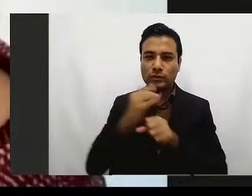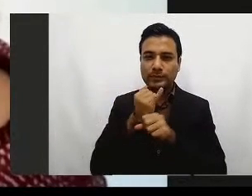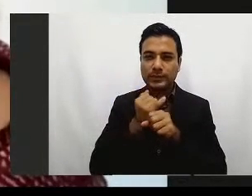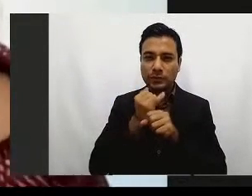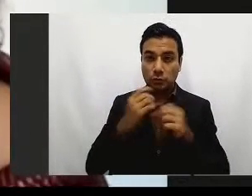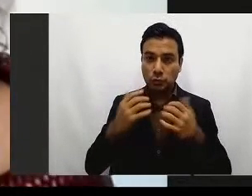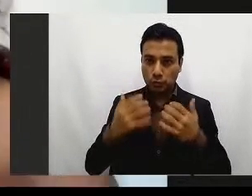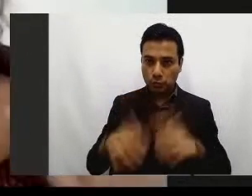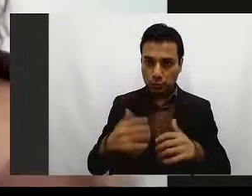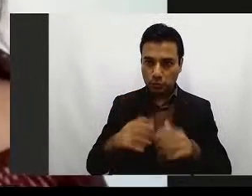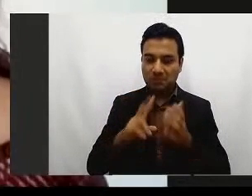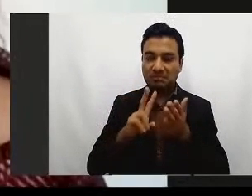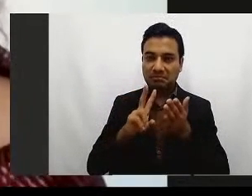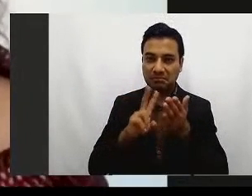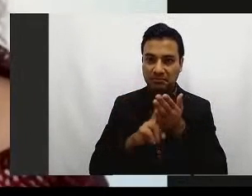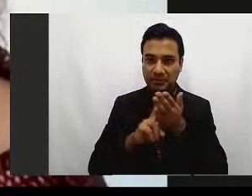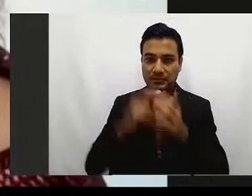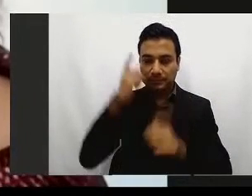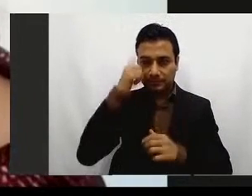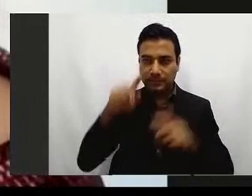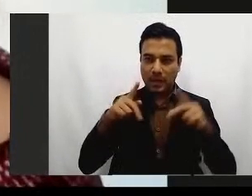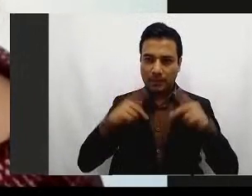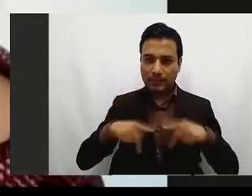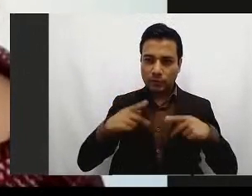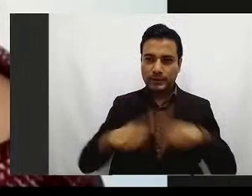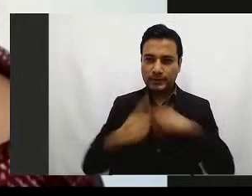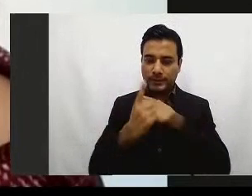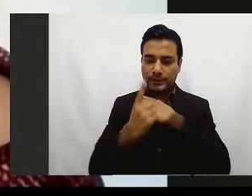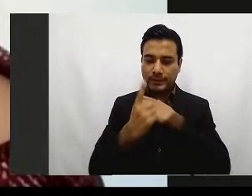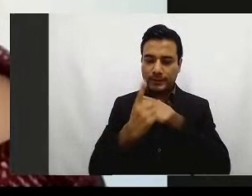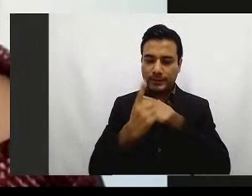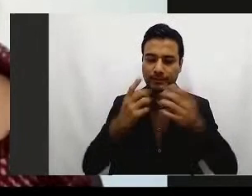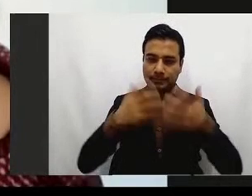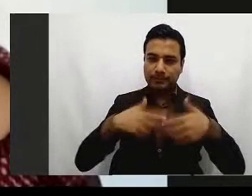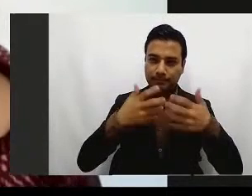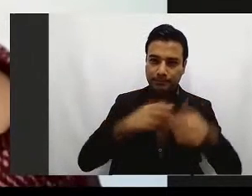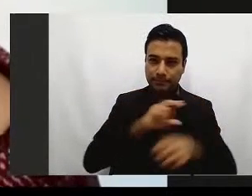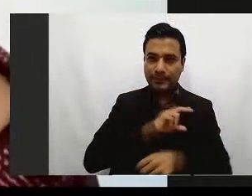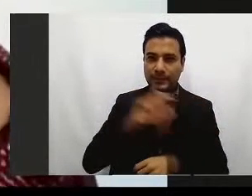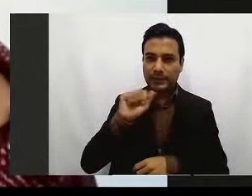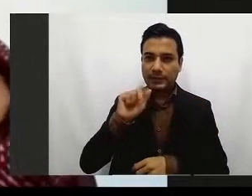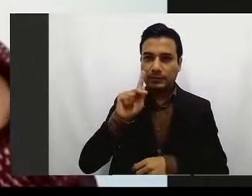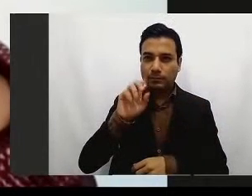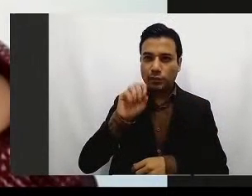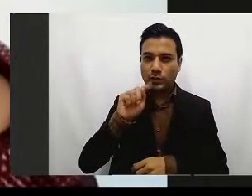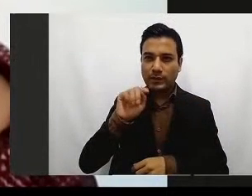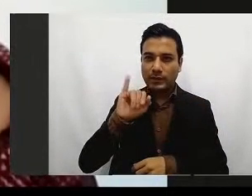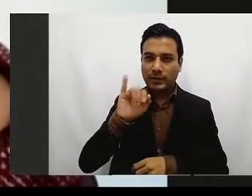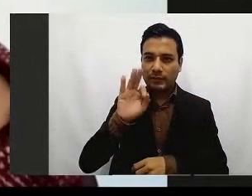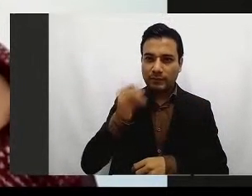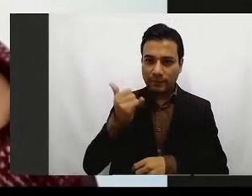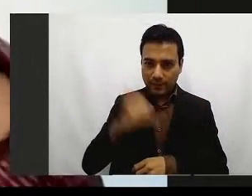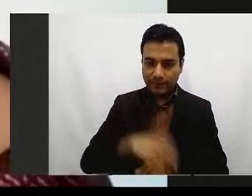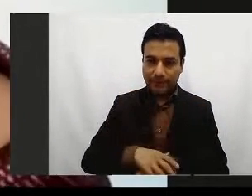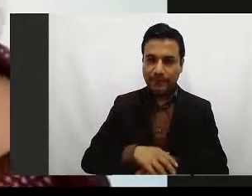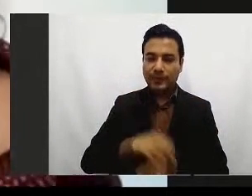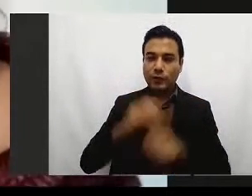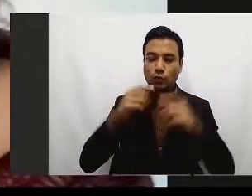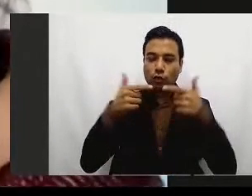base a una serie de clientes del sector público y privado, como pueden ser Spotify, Google o el Ministerio de Hacienda y el Cuerpo de Bomberos de